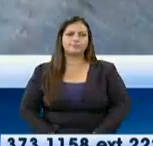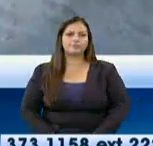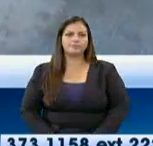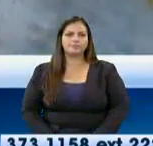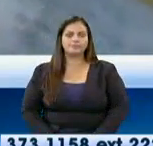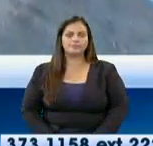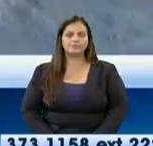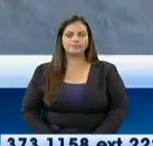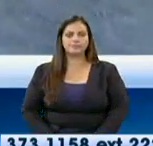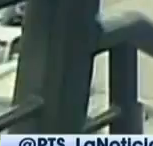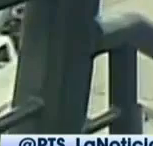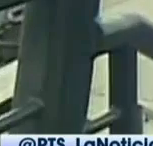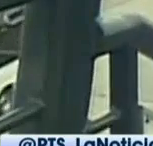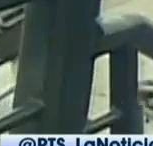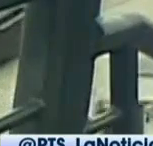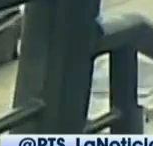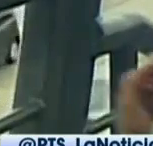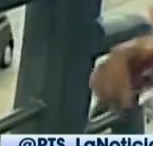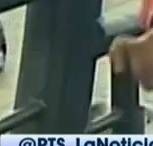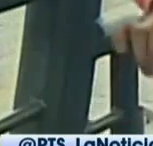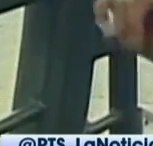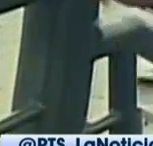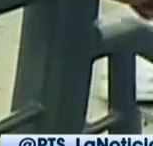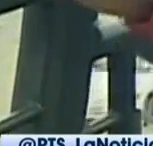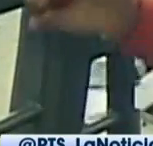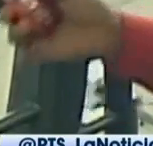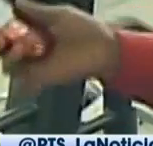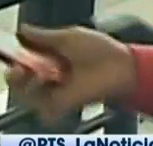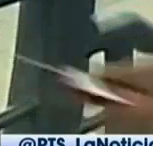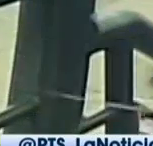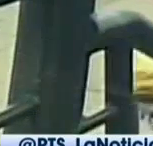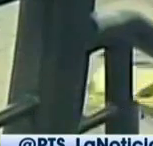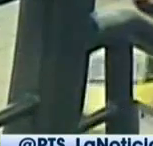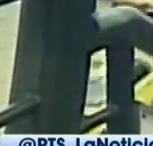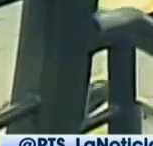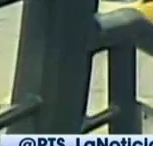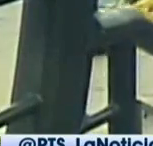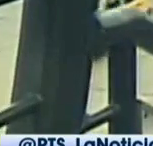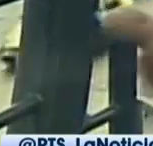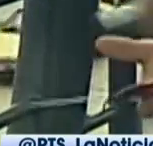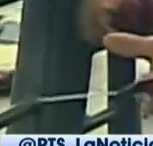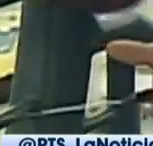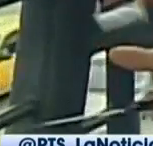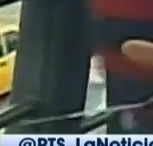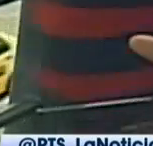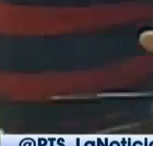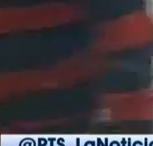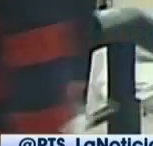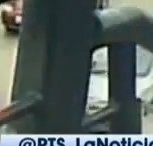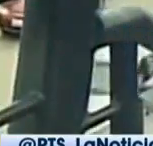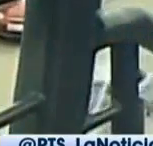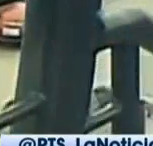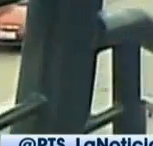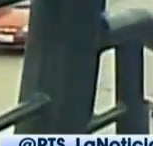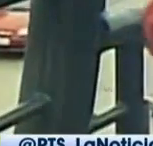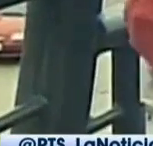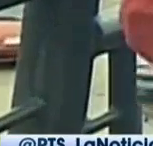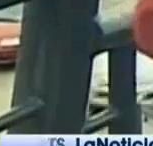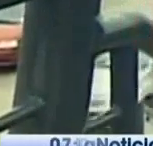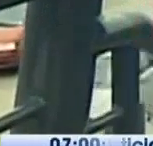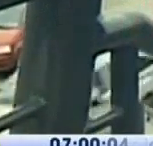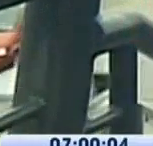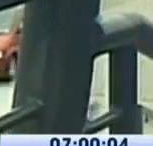Informó Jorge Salazar. De aquel lugar, ¿no?, de aquel compartimento oculto, hace pocos minutos me dan a conocer que